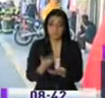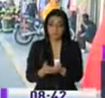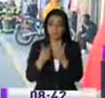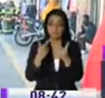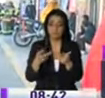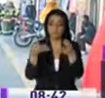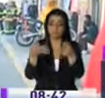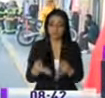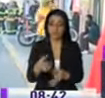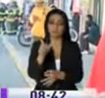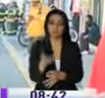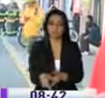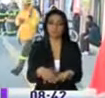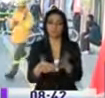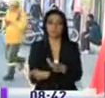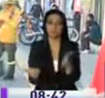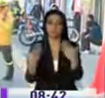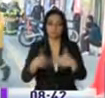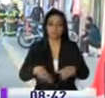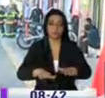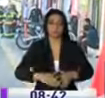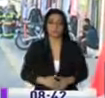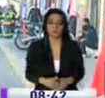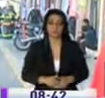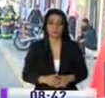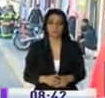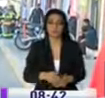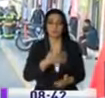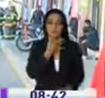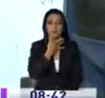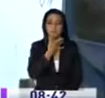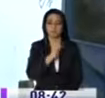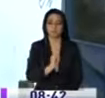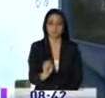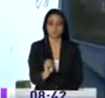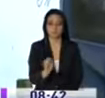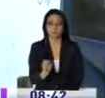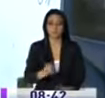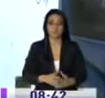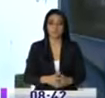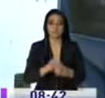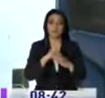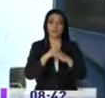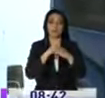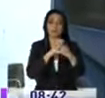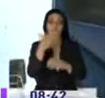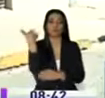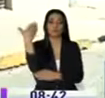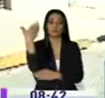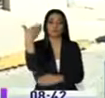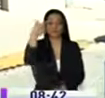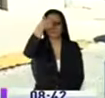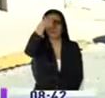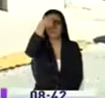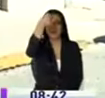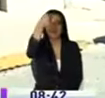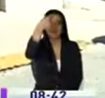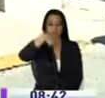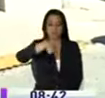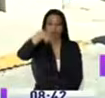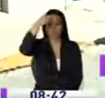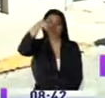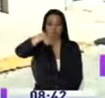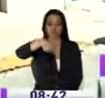persona se encontraba ya fallecida, sin signos vitales de encontrar. El bus cubría la ruta Roldós La Marín, es decir, circulaba en sentido